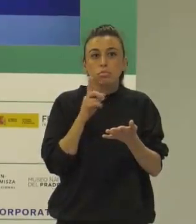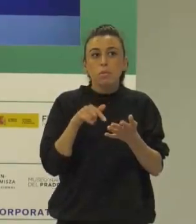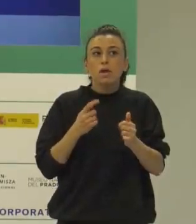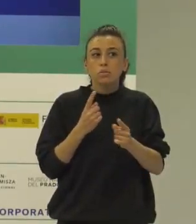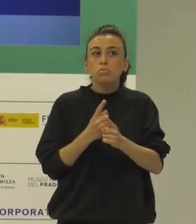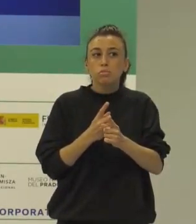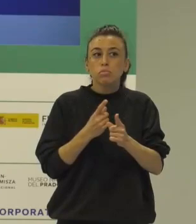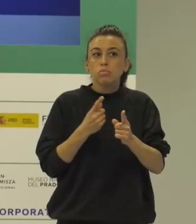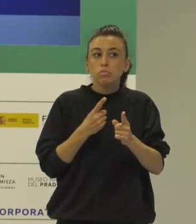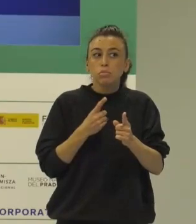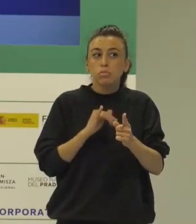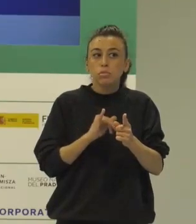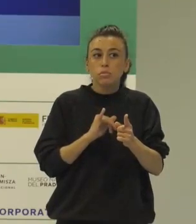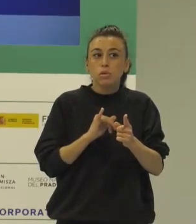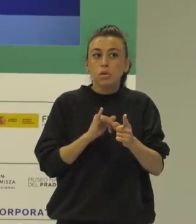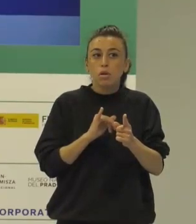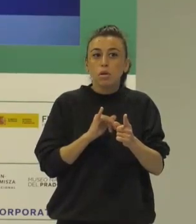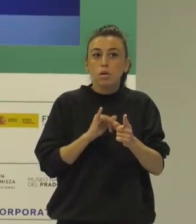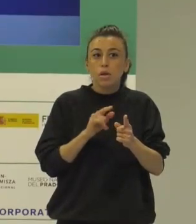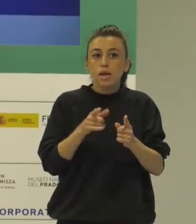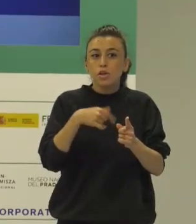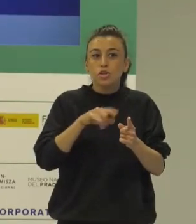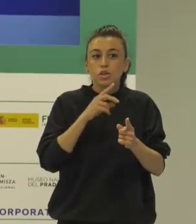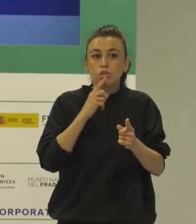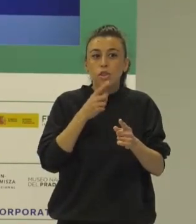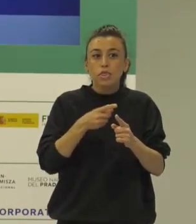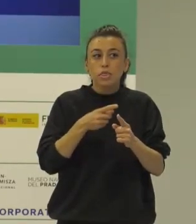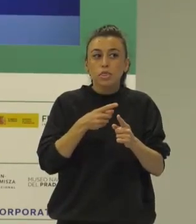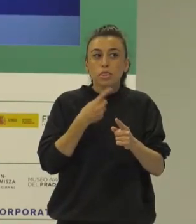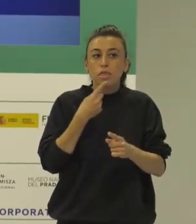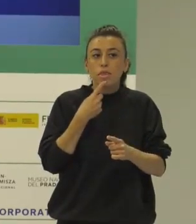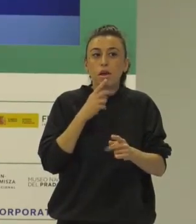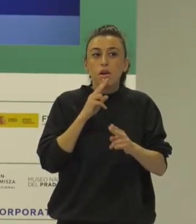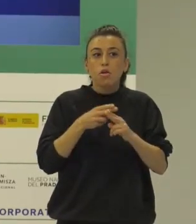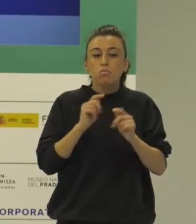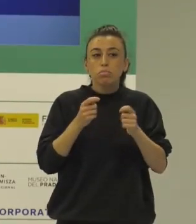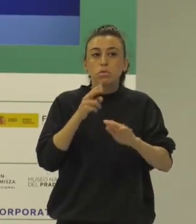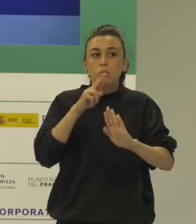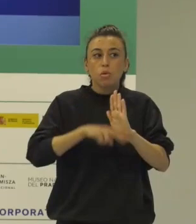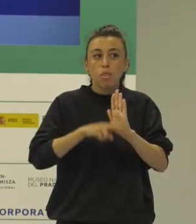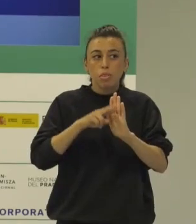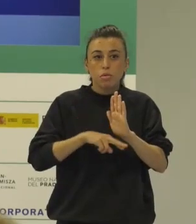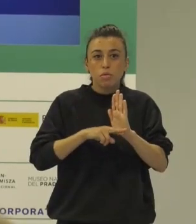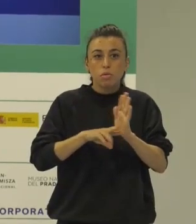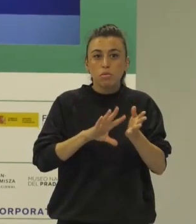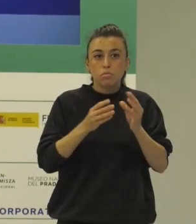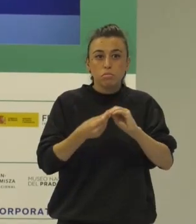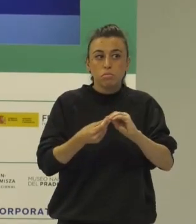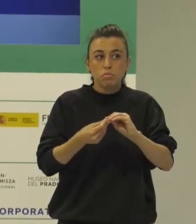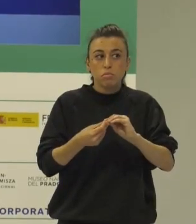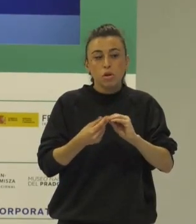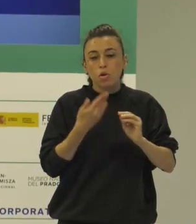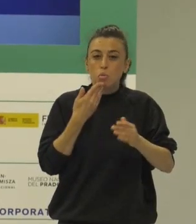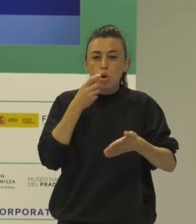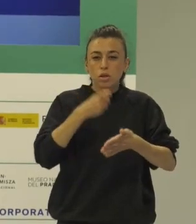es que bueno, no, te impiden salir. Es como una especie de sanción política que se le aplican